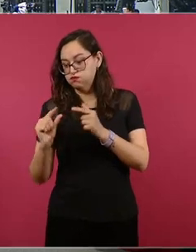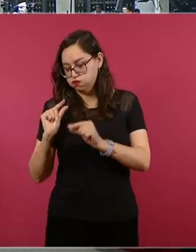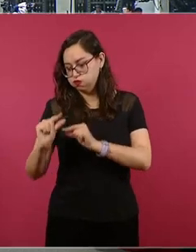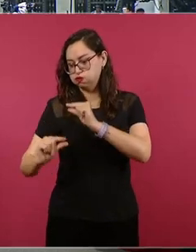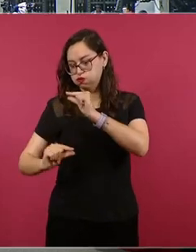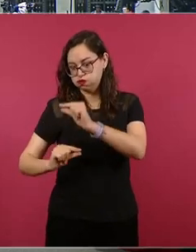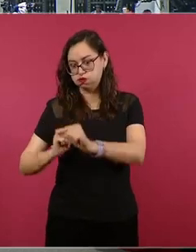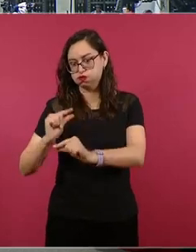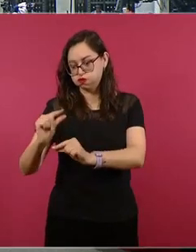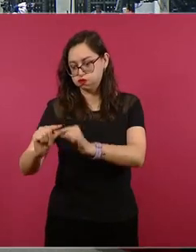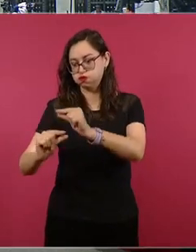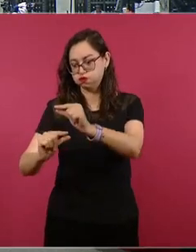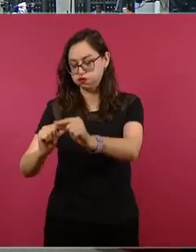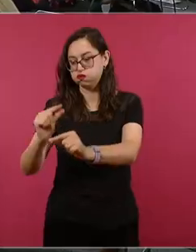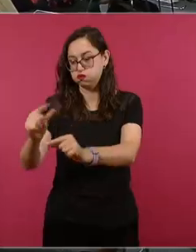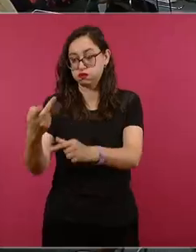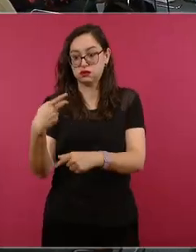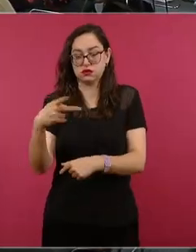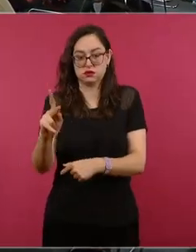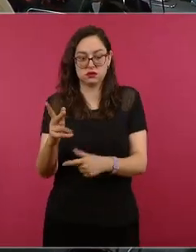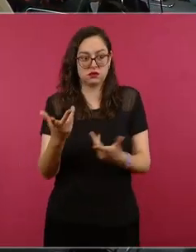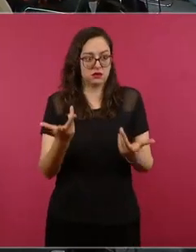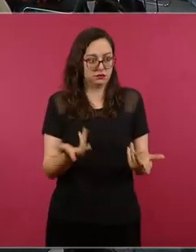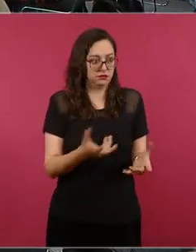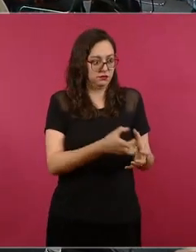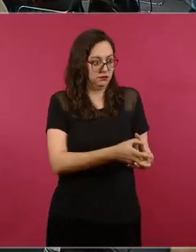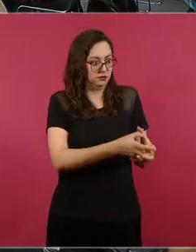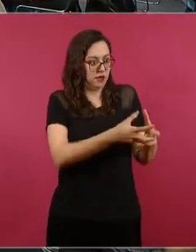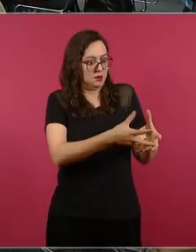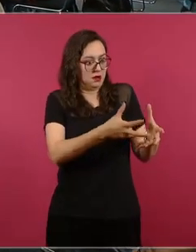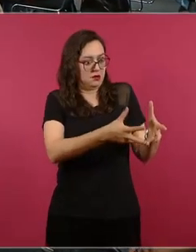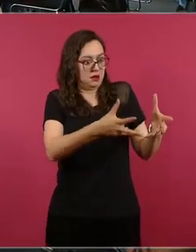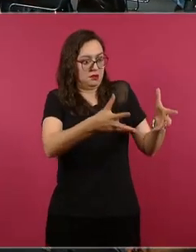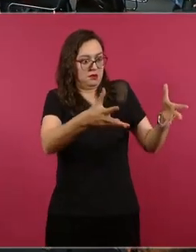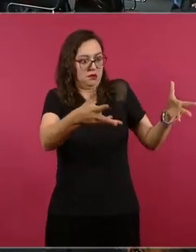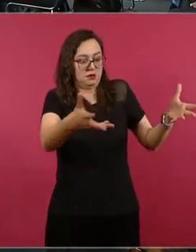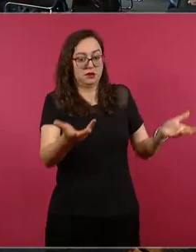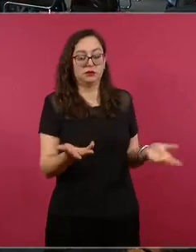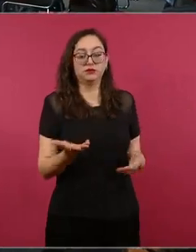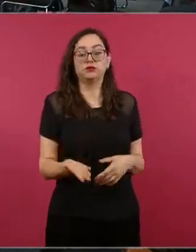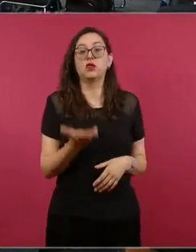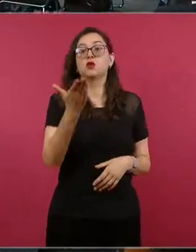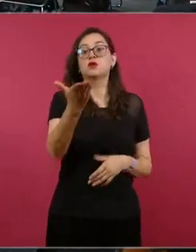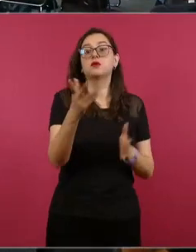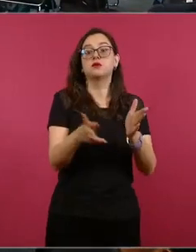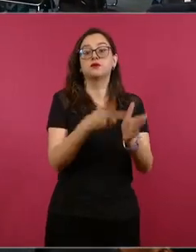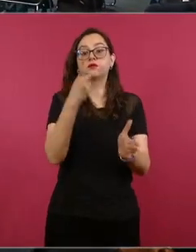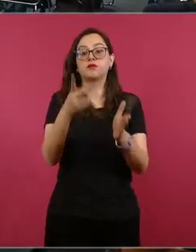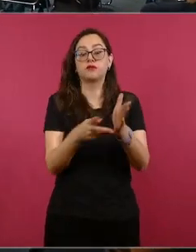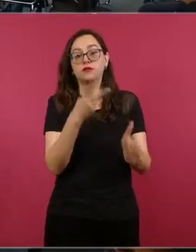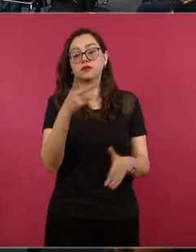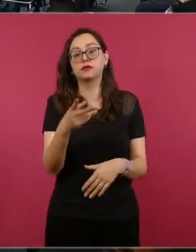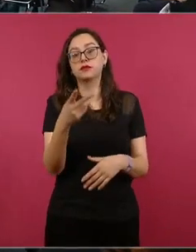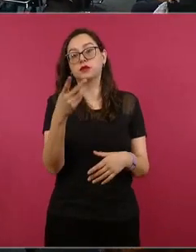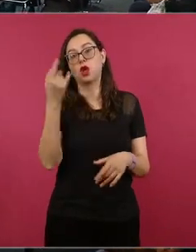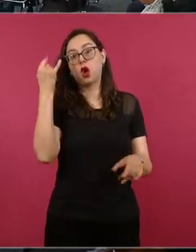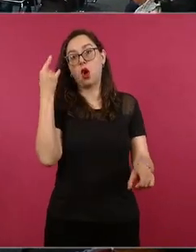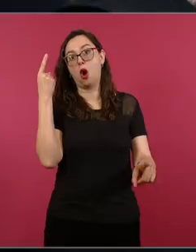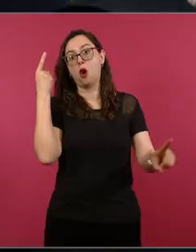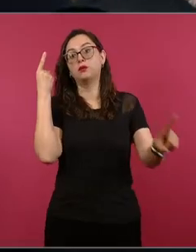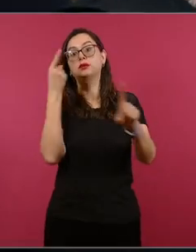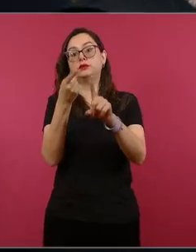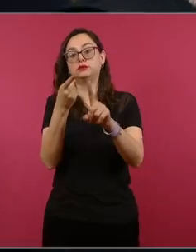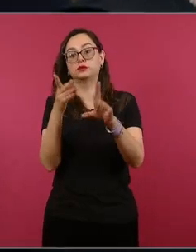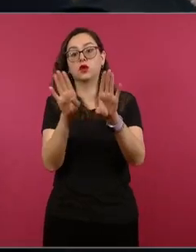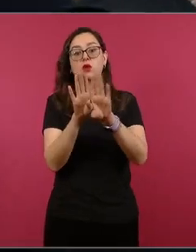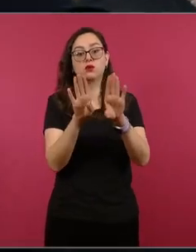logrando, y se lo pregunto porque usted ha mencionado en varias ocasiones que lo que han buscado desde su administración es que no haya masacres o que no se apunte